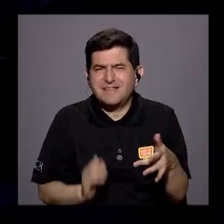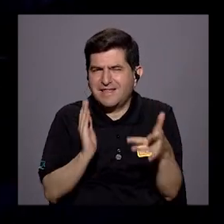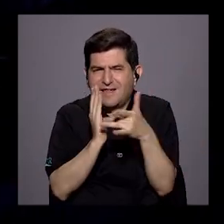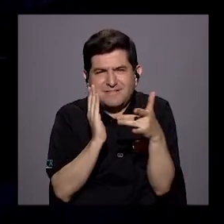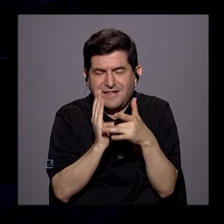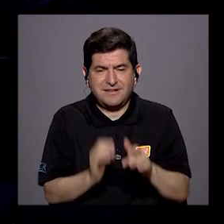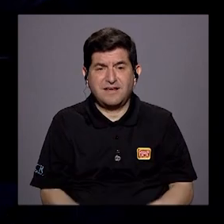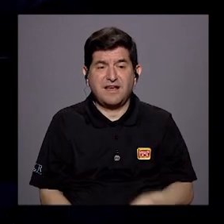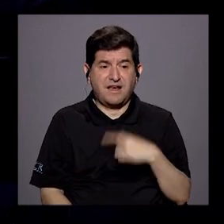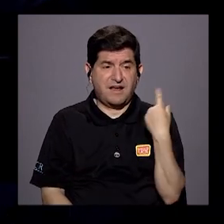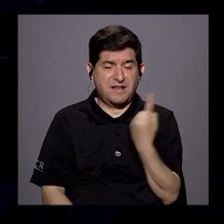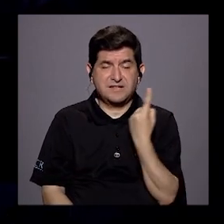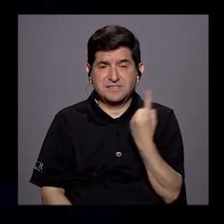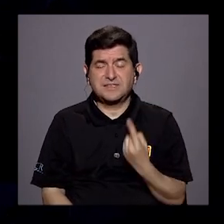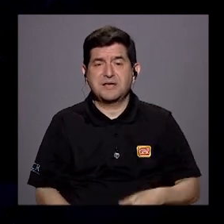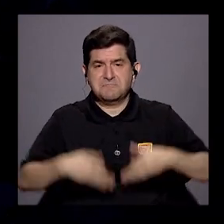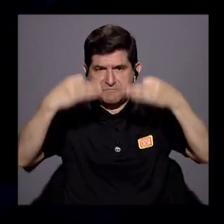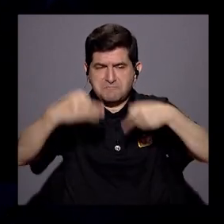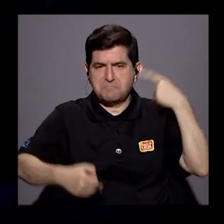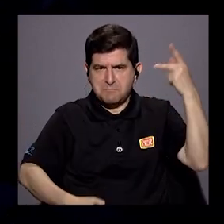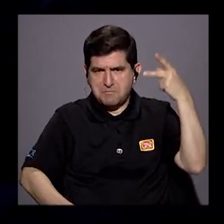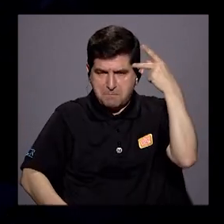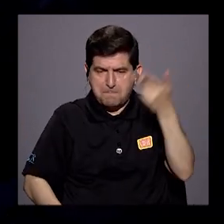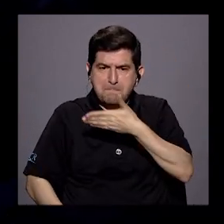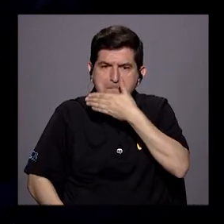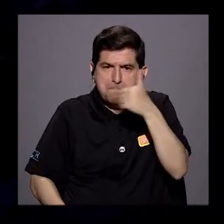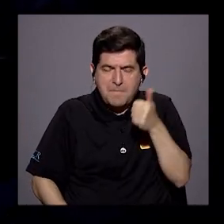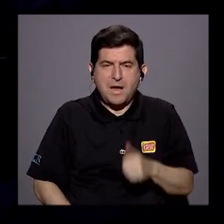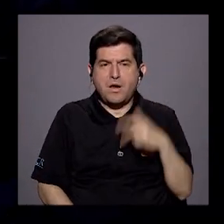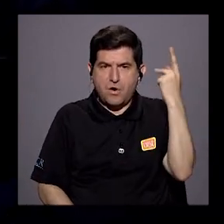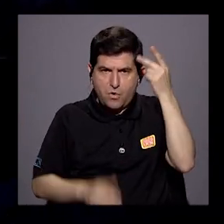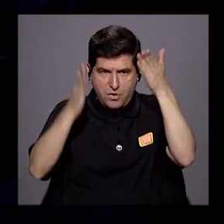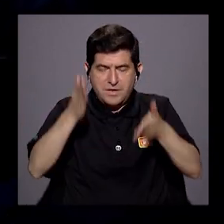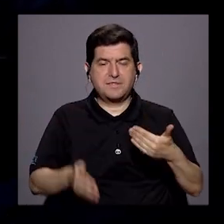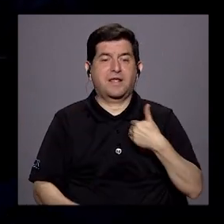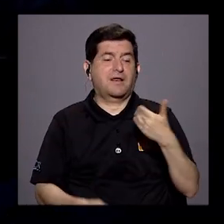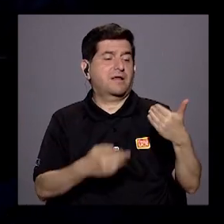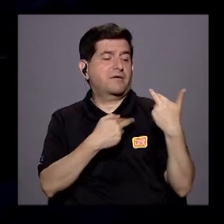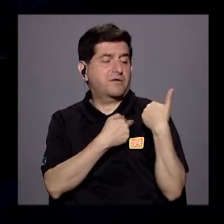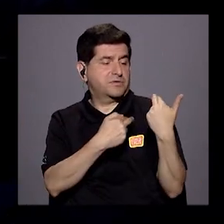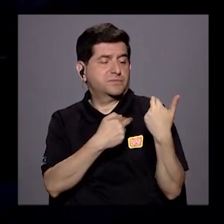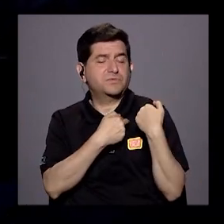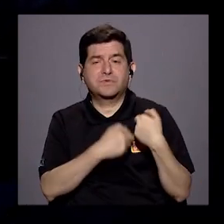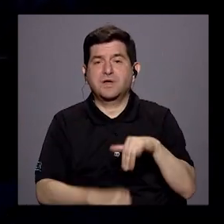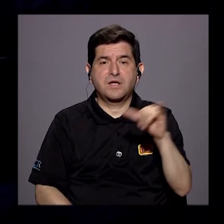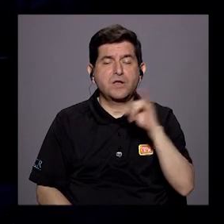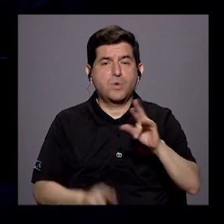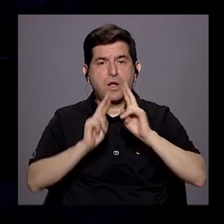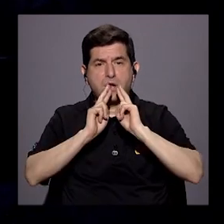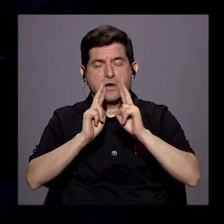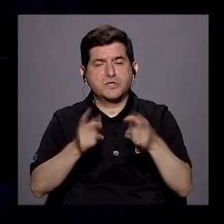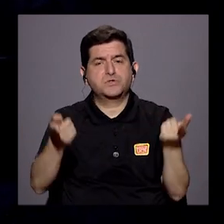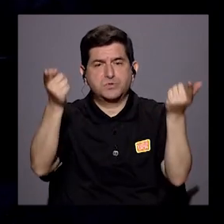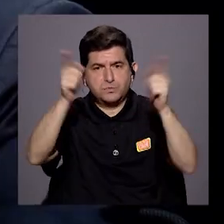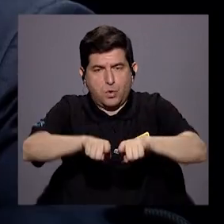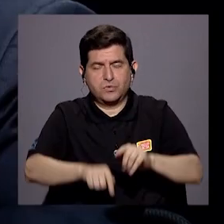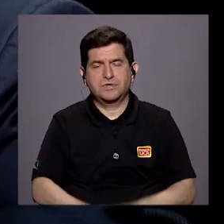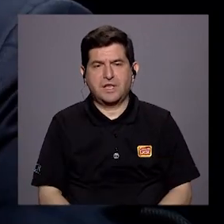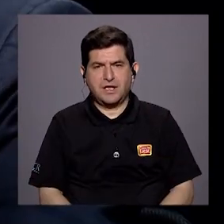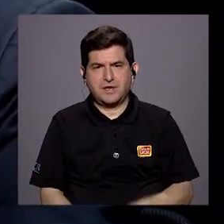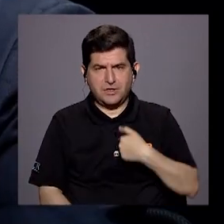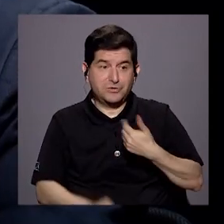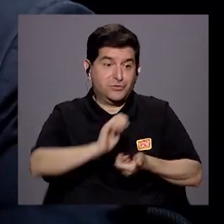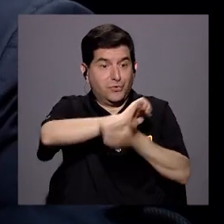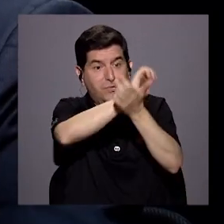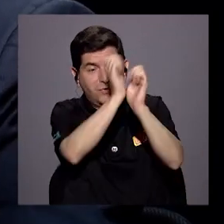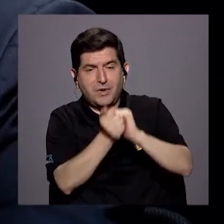final de cuentas siempre hay una decisión política y es mejor que el político y tenga la responsabilidad y tenga que responder por los hijos voy a dar